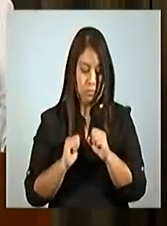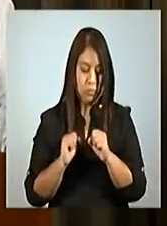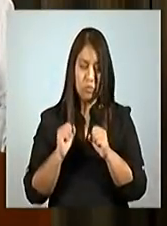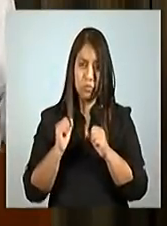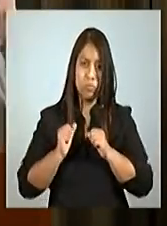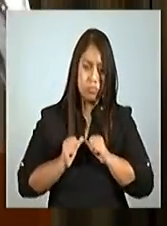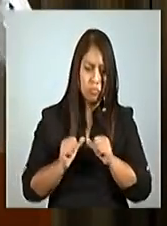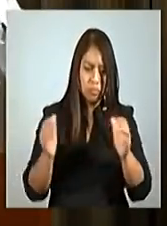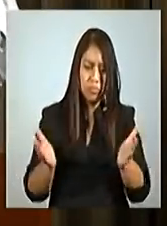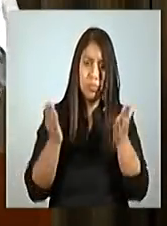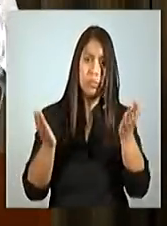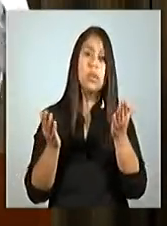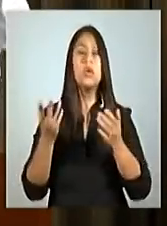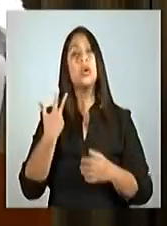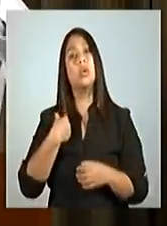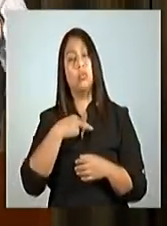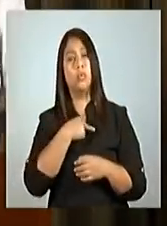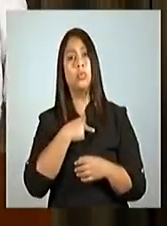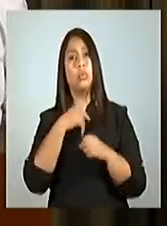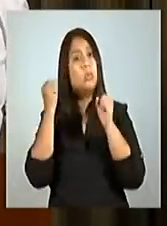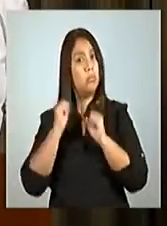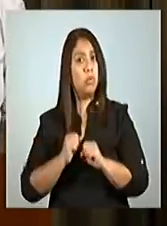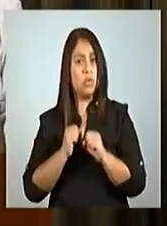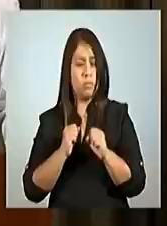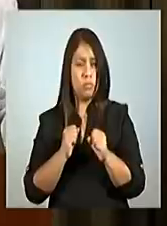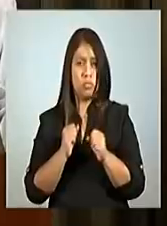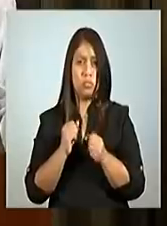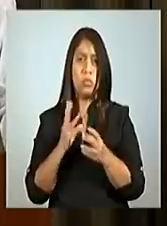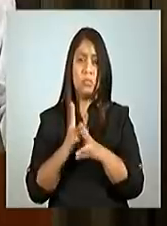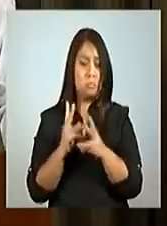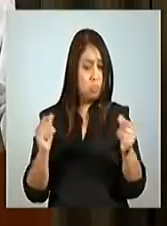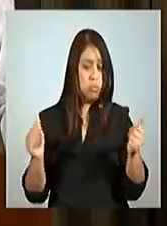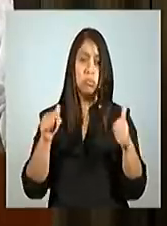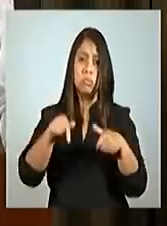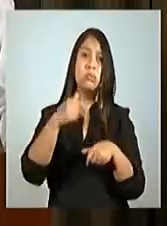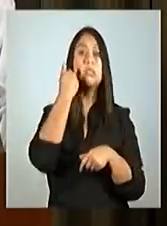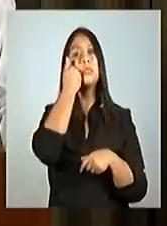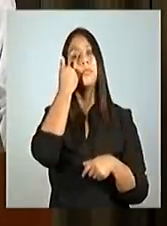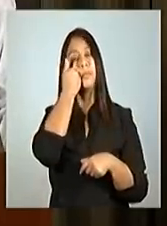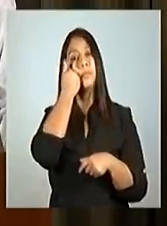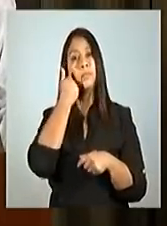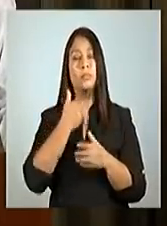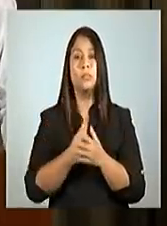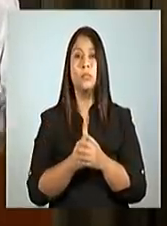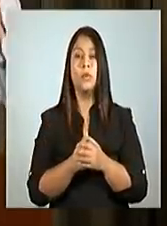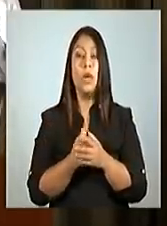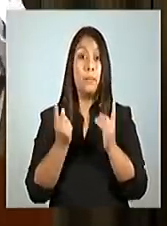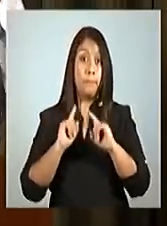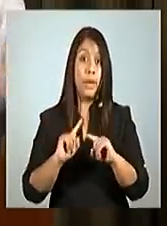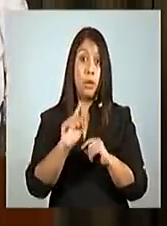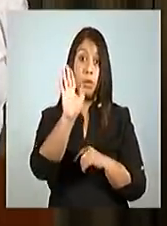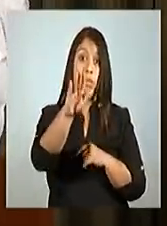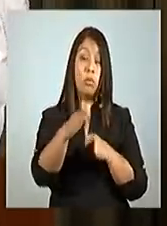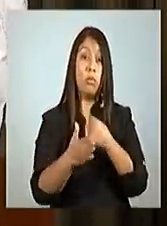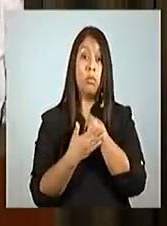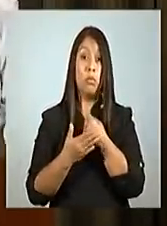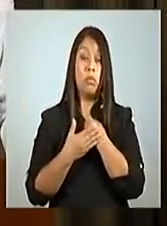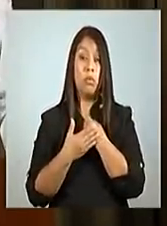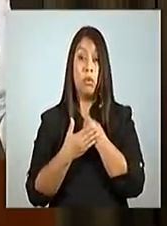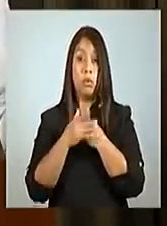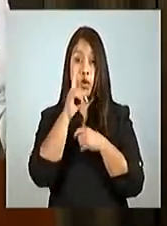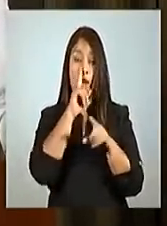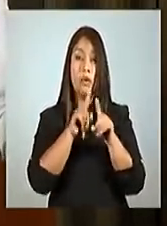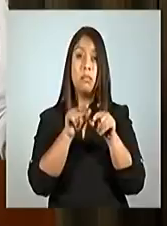nosotros. Como nosotros podemos derrotar a esta enfermedad. Pero quiero decirles